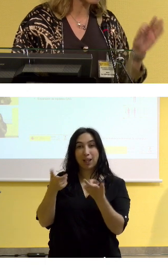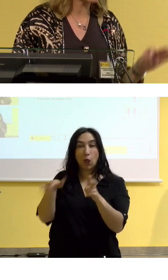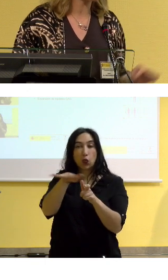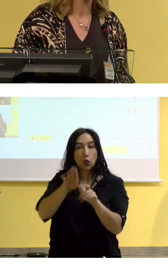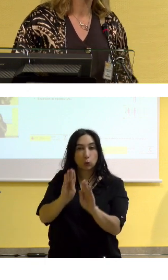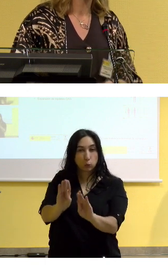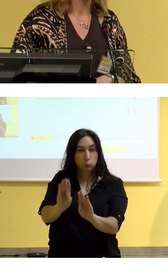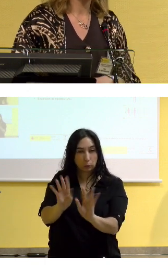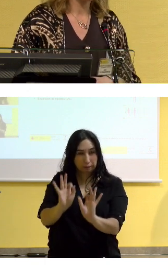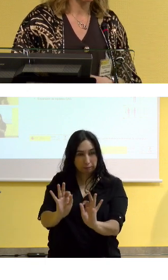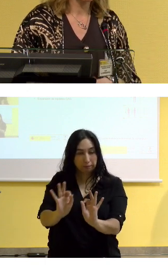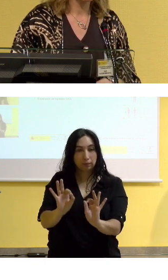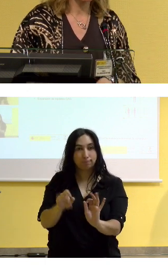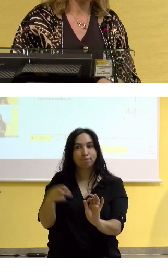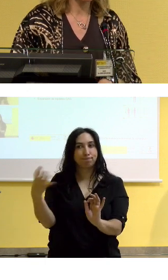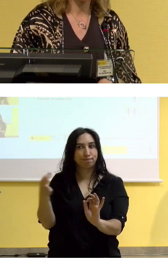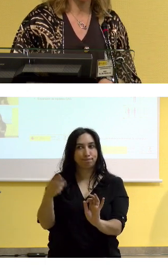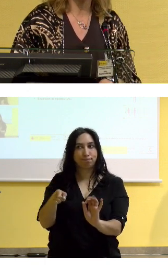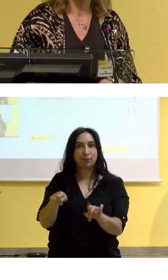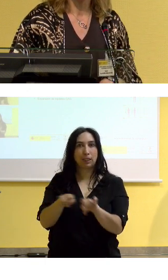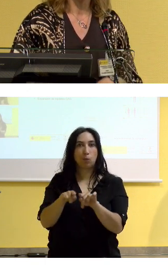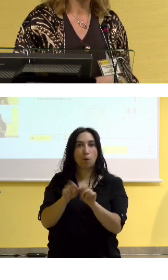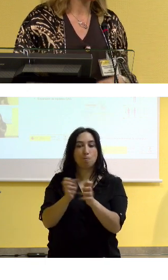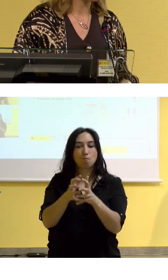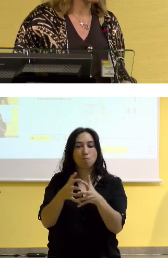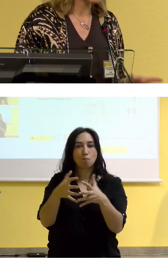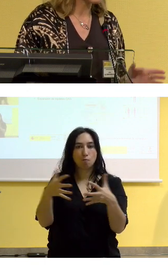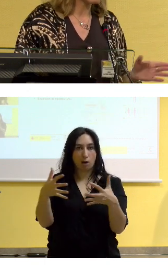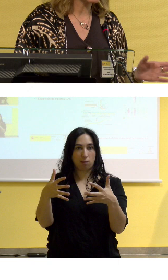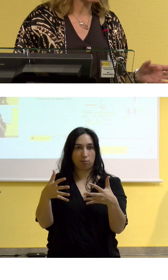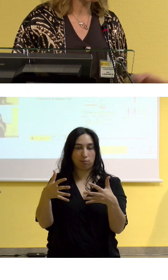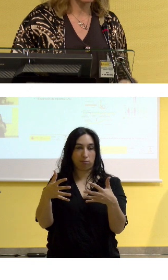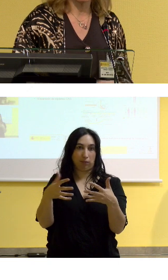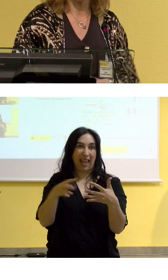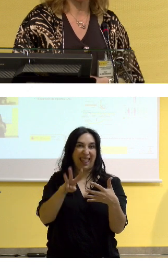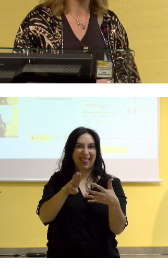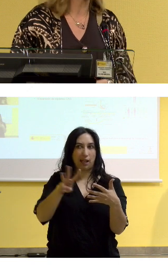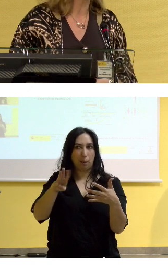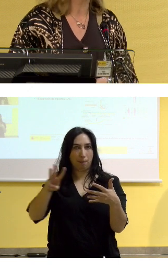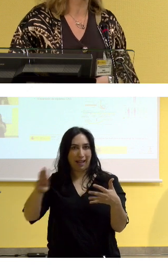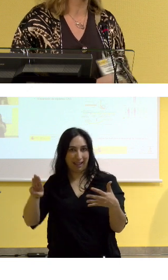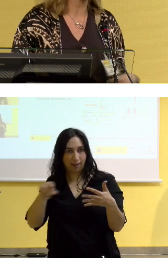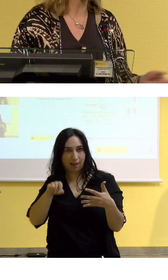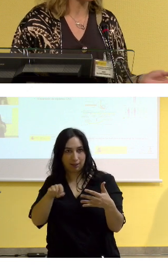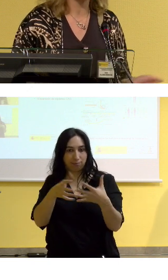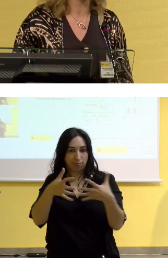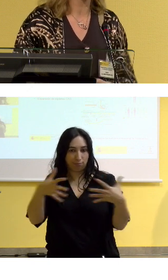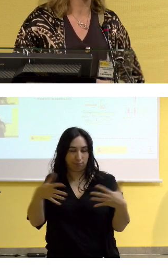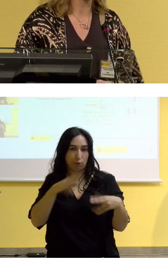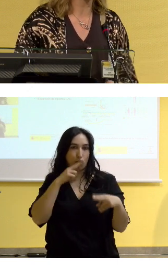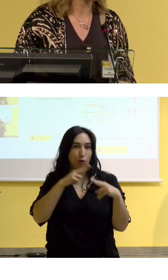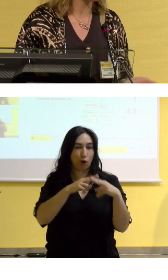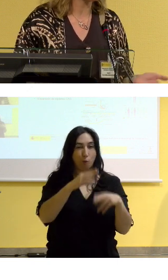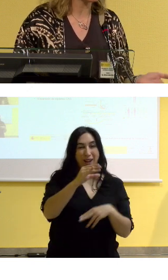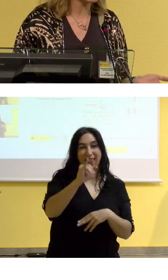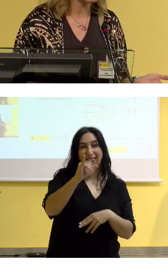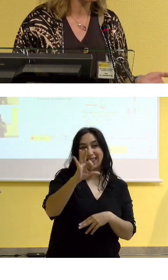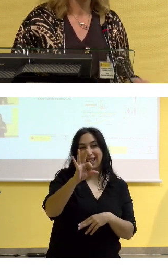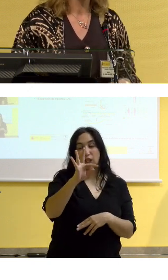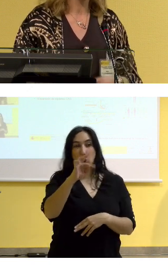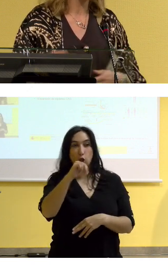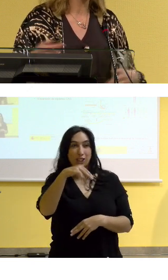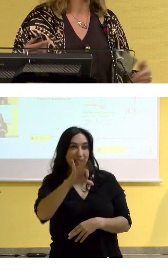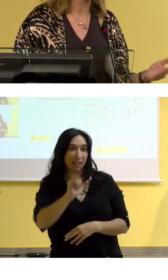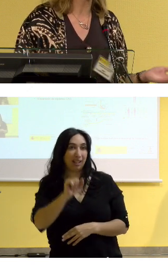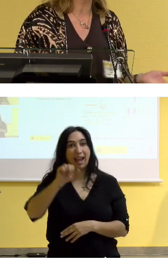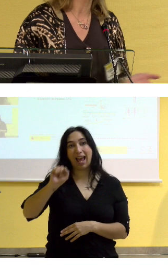ese cromosoma, es que se produce una expansión de una serie de tripletes, ¿vale?, eso que se conoce como citosina, adenosina, guanina,